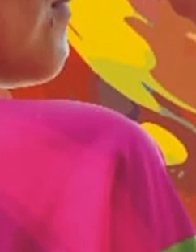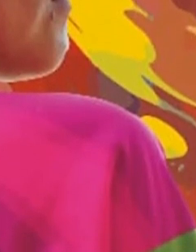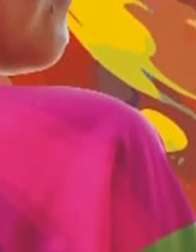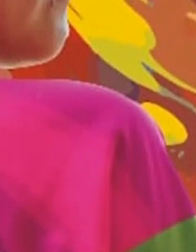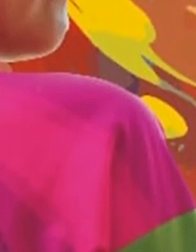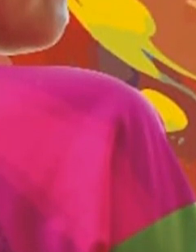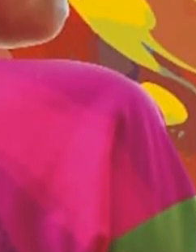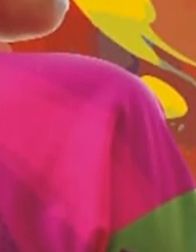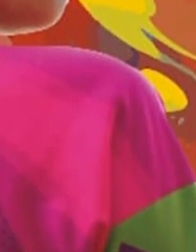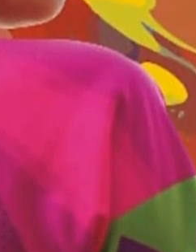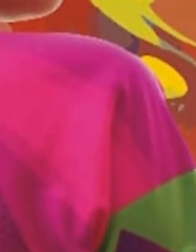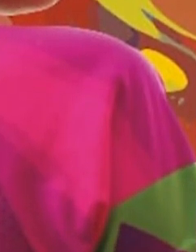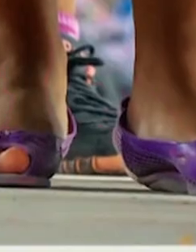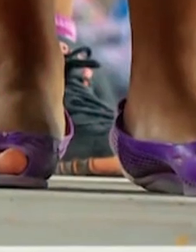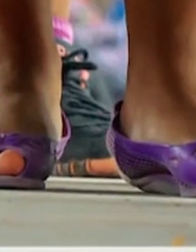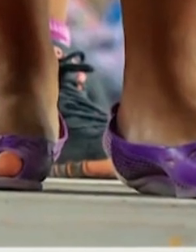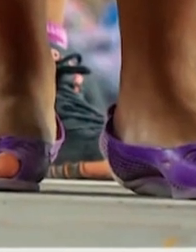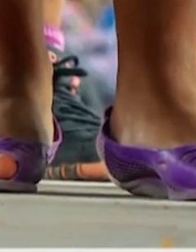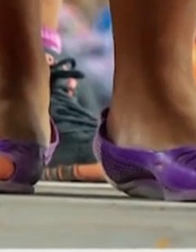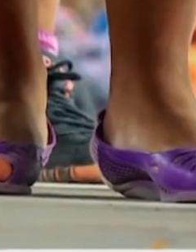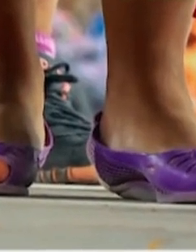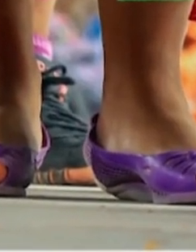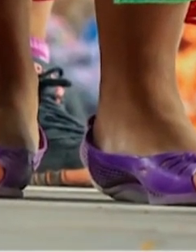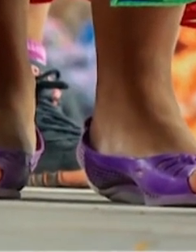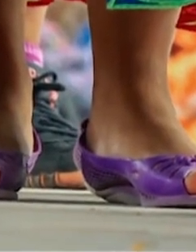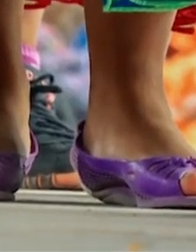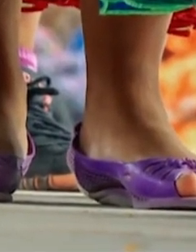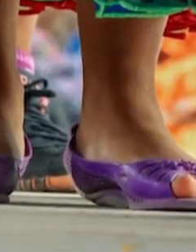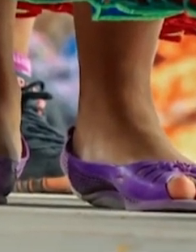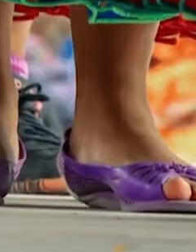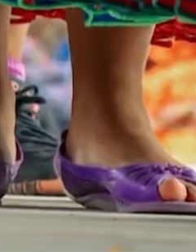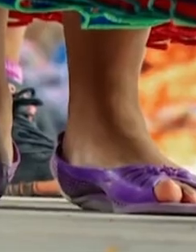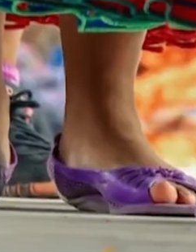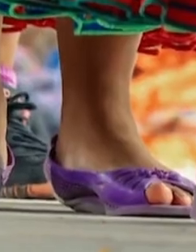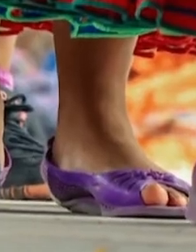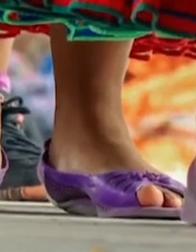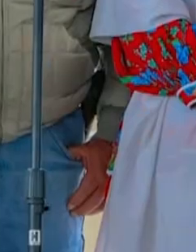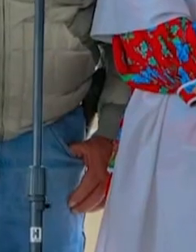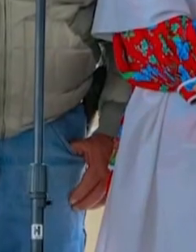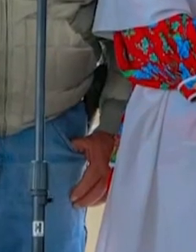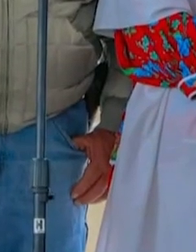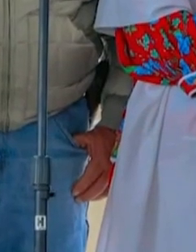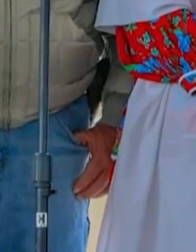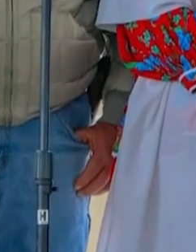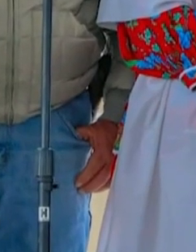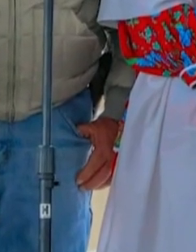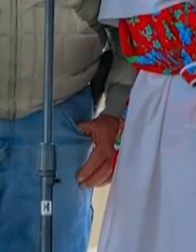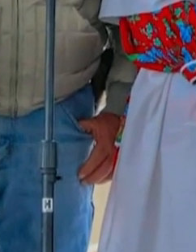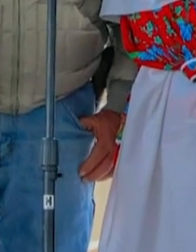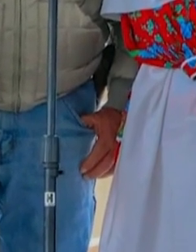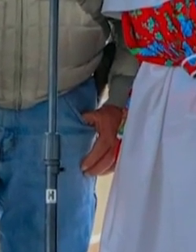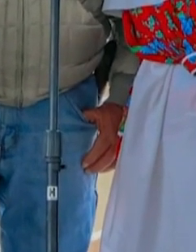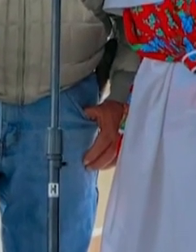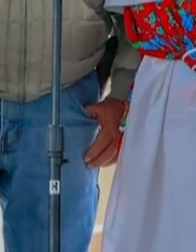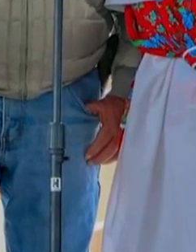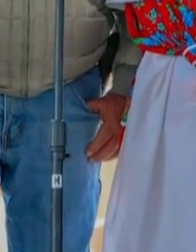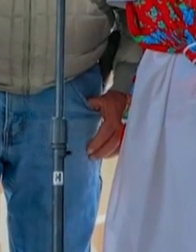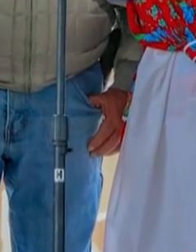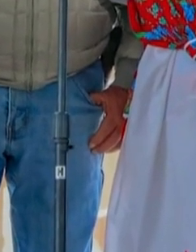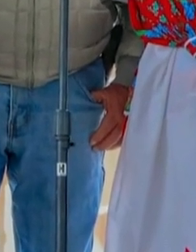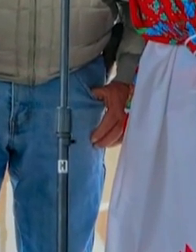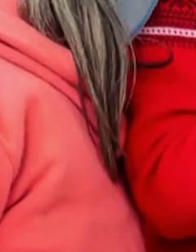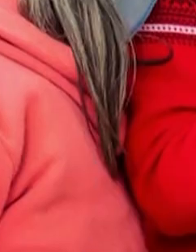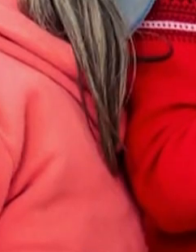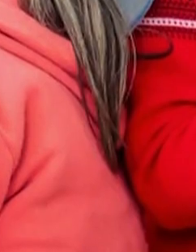hicimos fundación porque yo sí viví en medio de la montaña pues yo conozco cómo